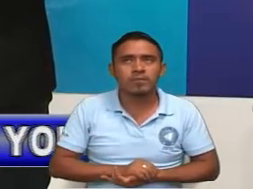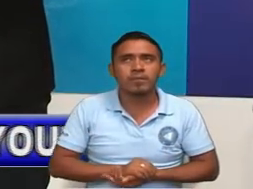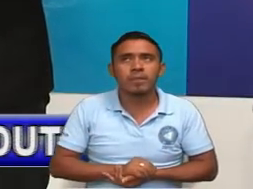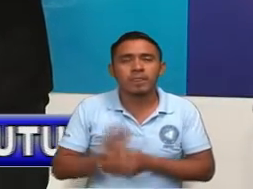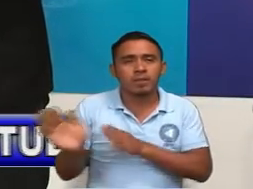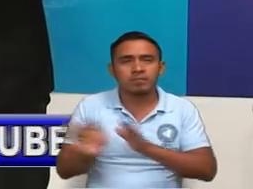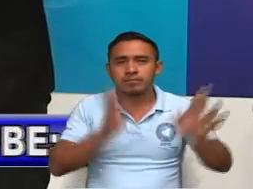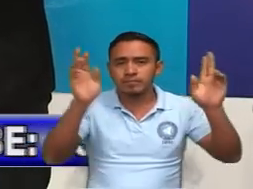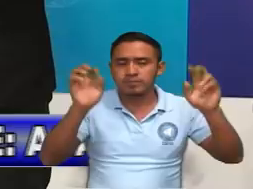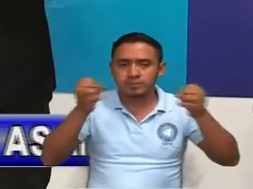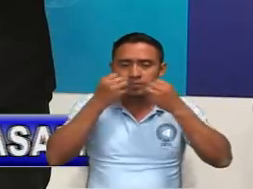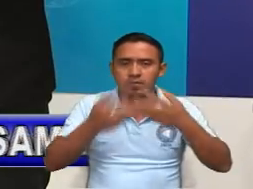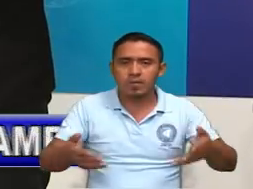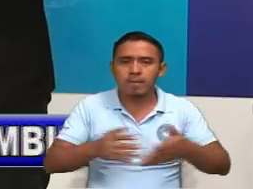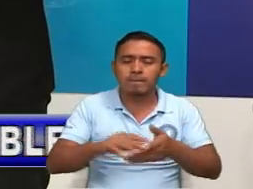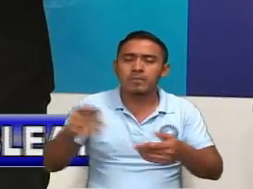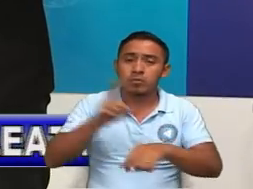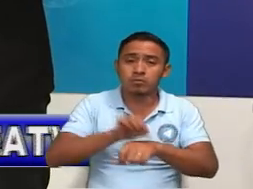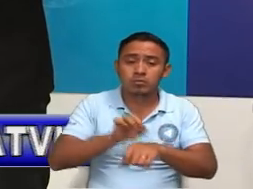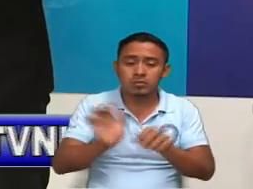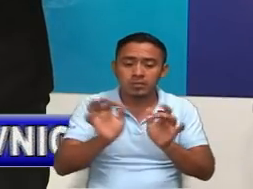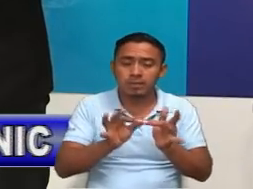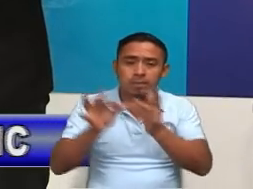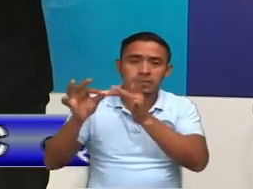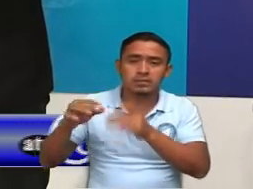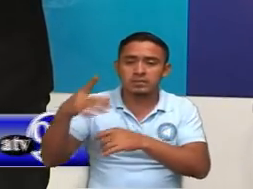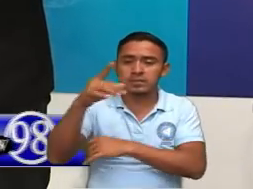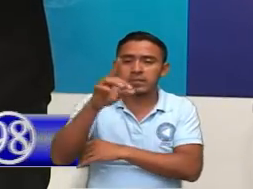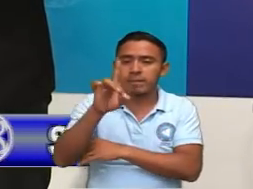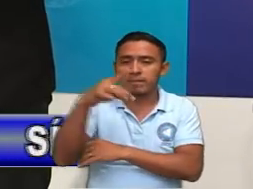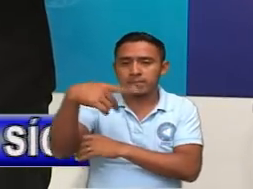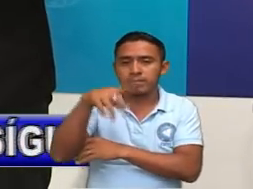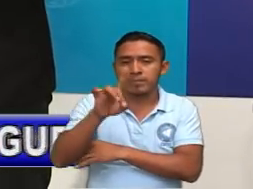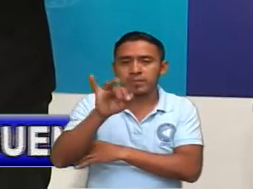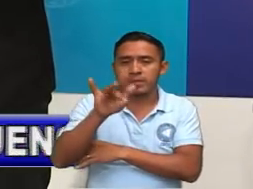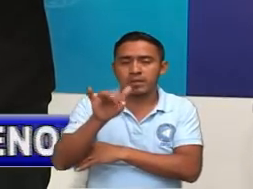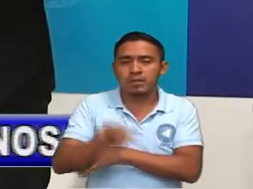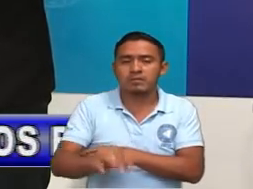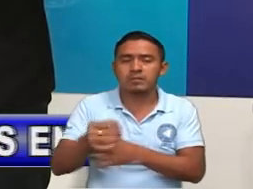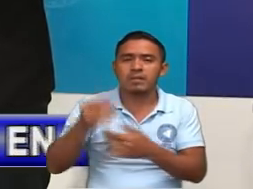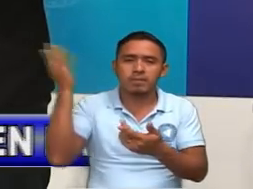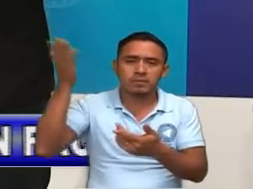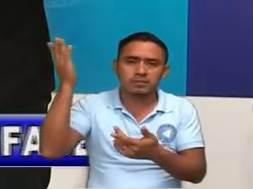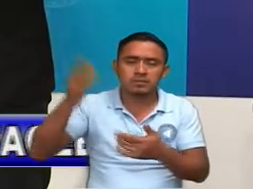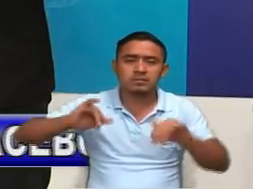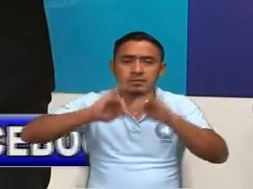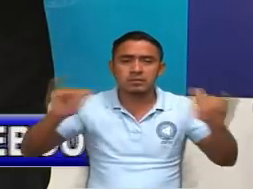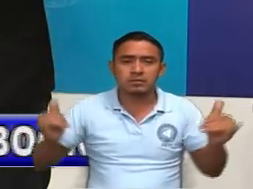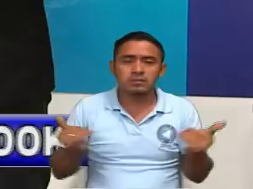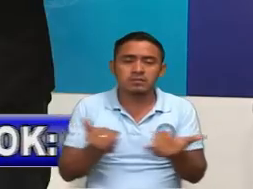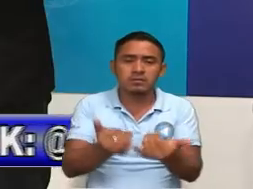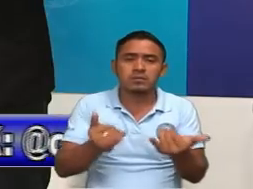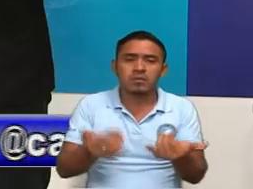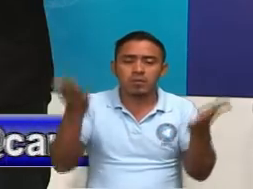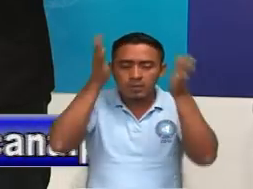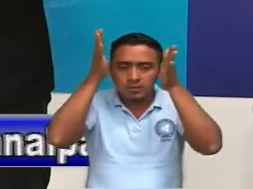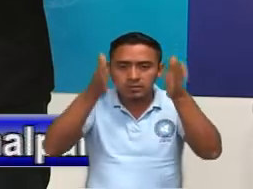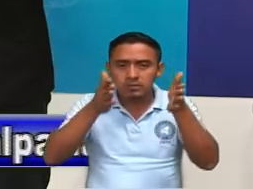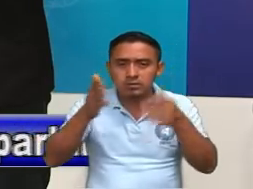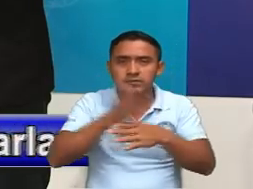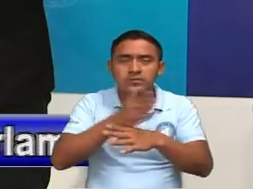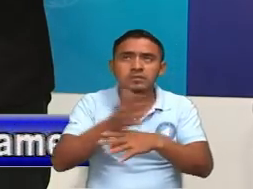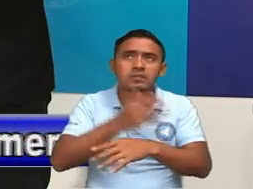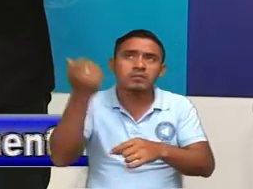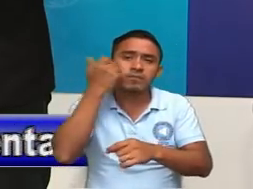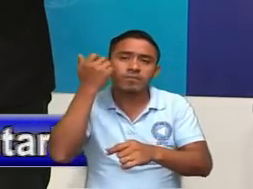En otro ámbito informativo, pediatras y enfermeras de las unidades de salud participaron en el Congreso Internacional para Atención de las